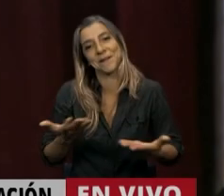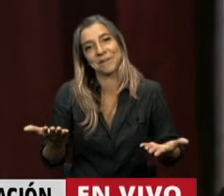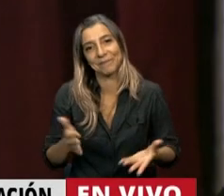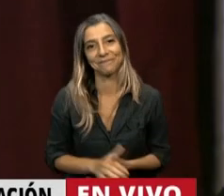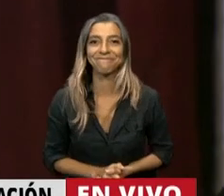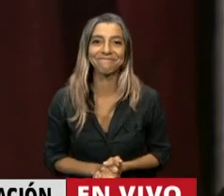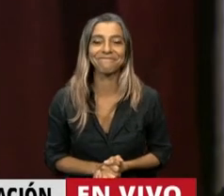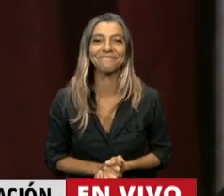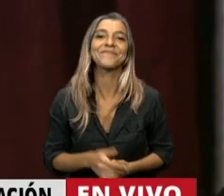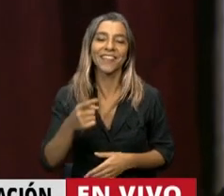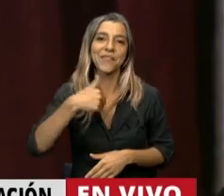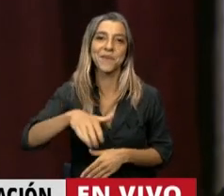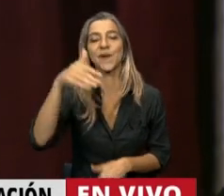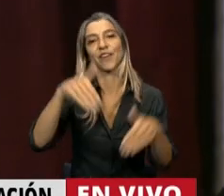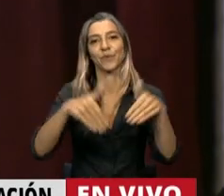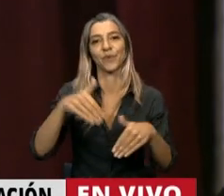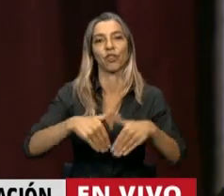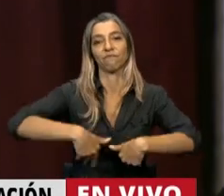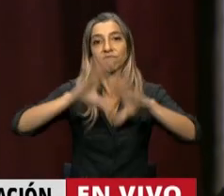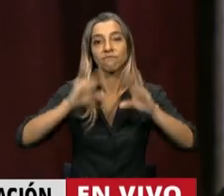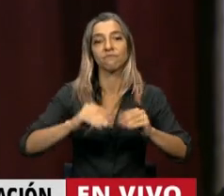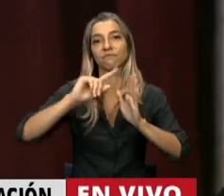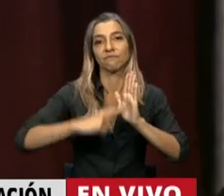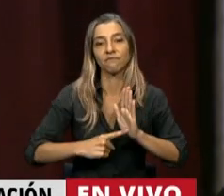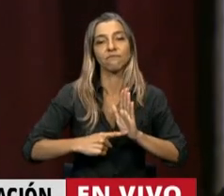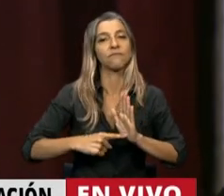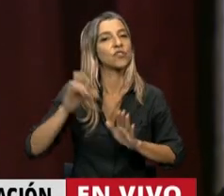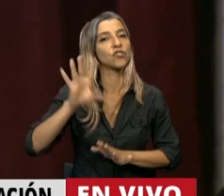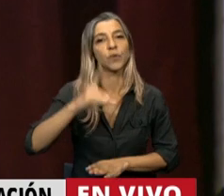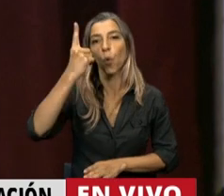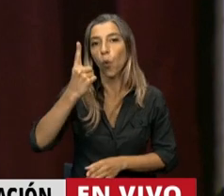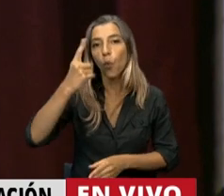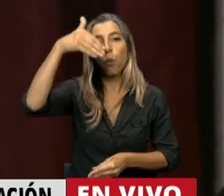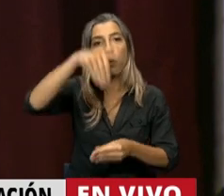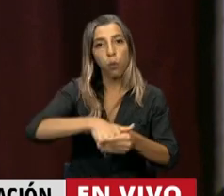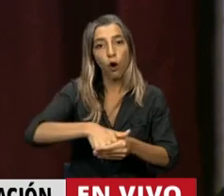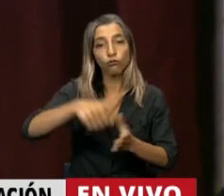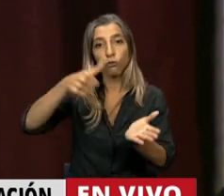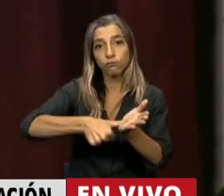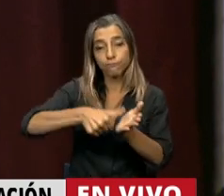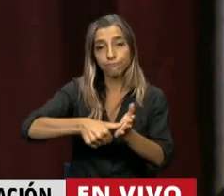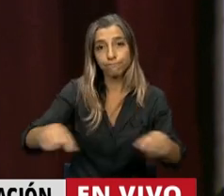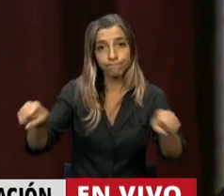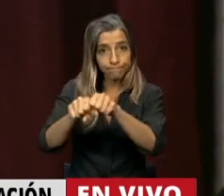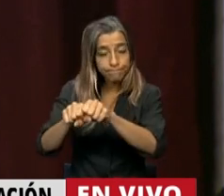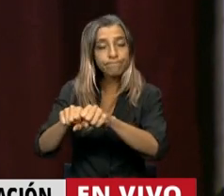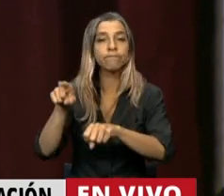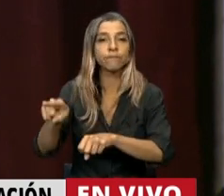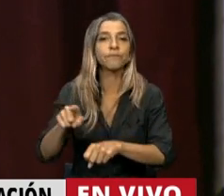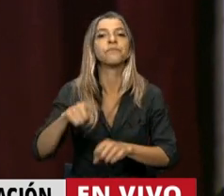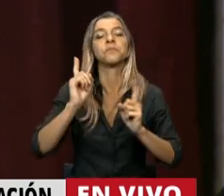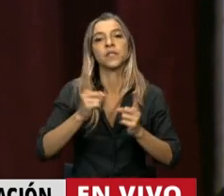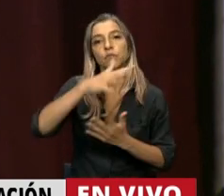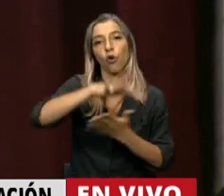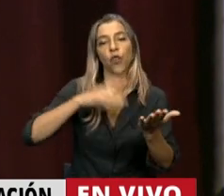se van a votar en general y en particular, en una sola votación nominal, los dictámenes contenidos en las órdenes